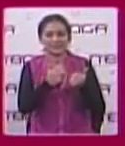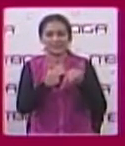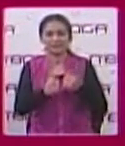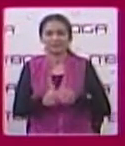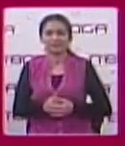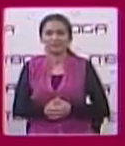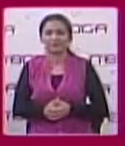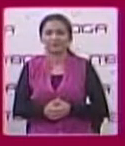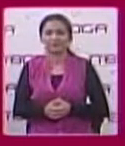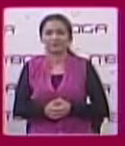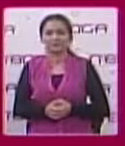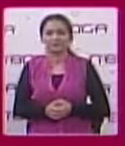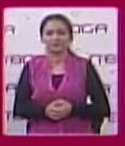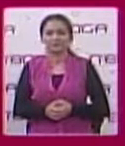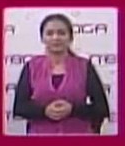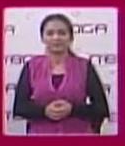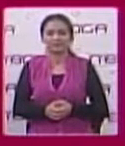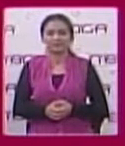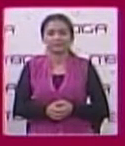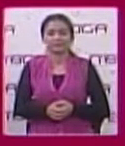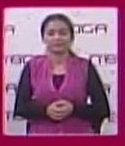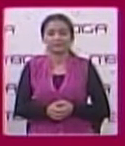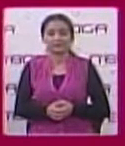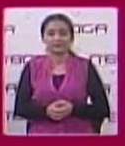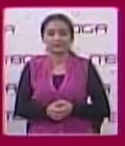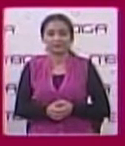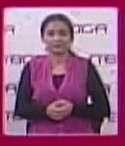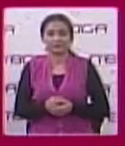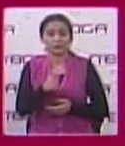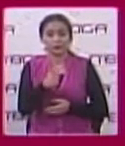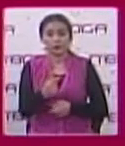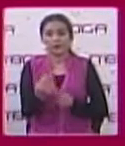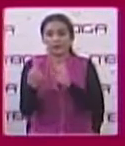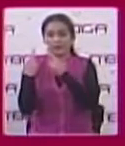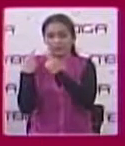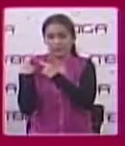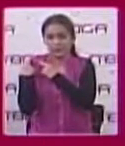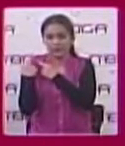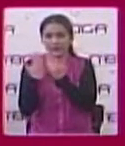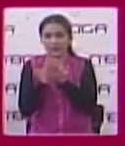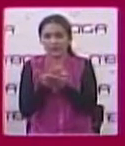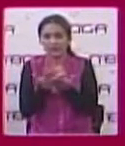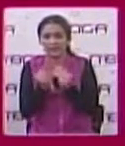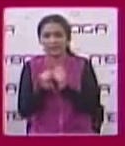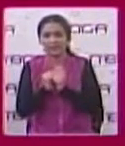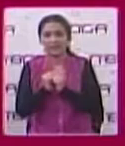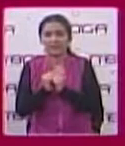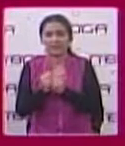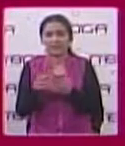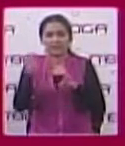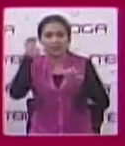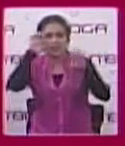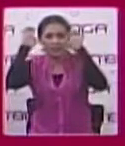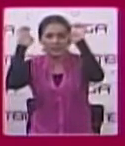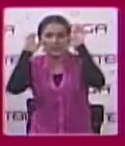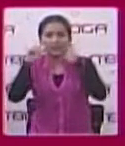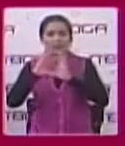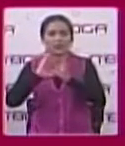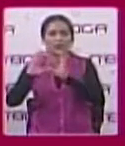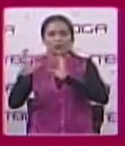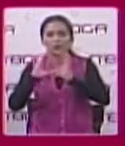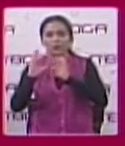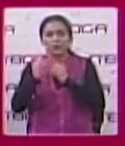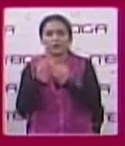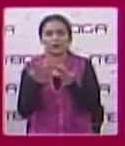acompañarnos, Luz María. Luz María es la persona responsable del desarrollo e implementación de estrategias comunicacionales e